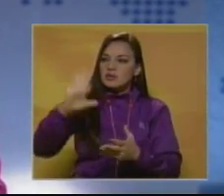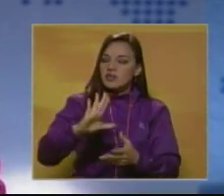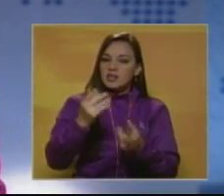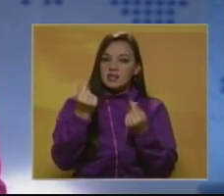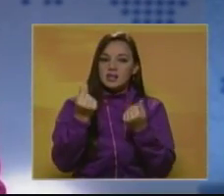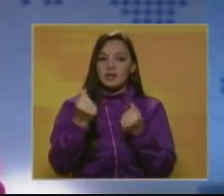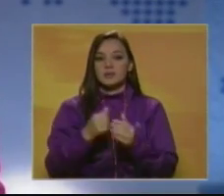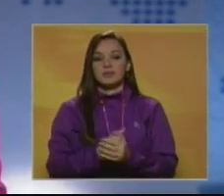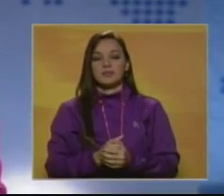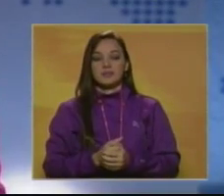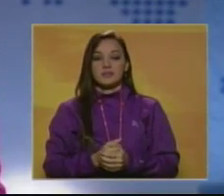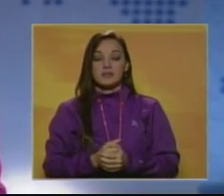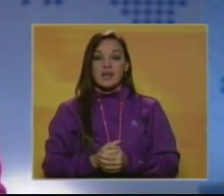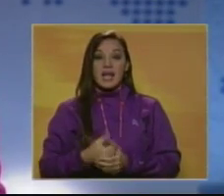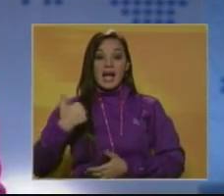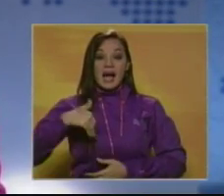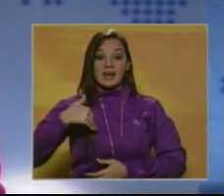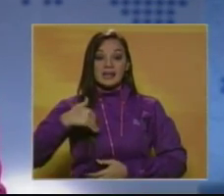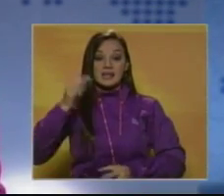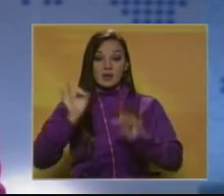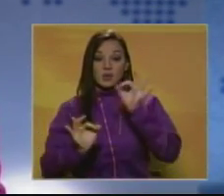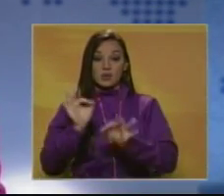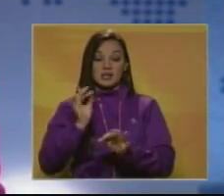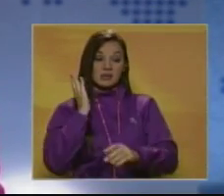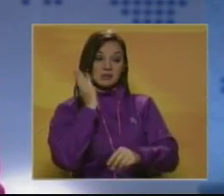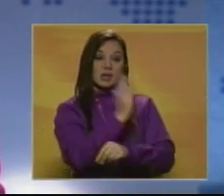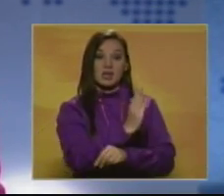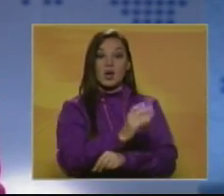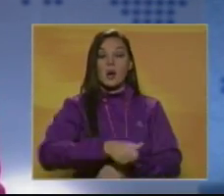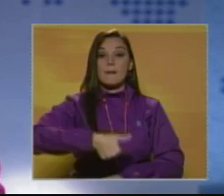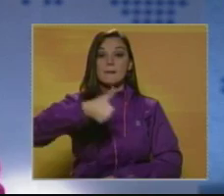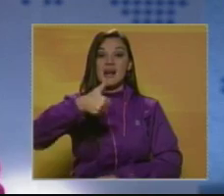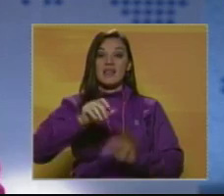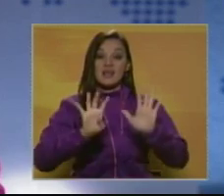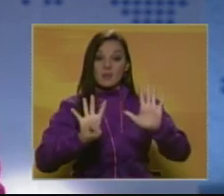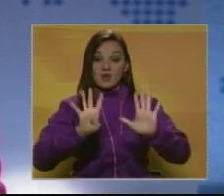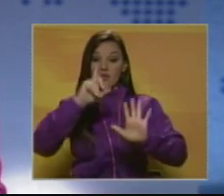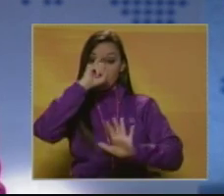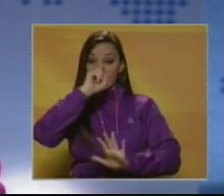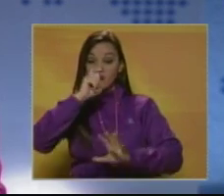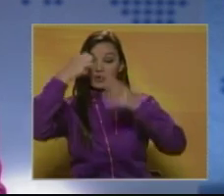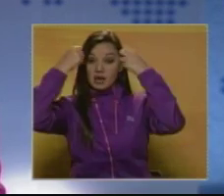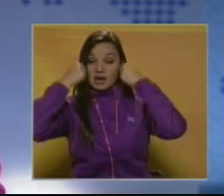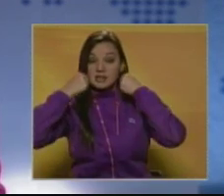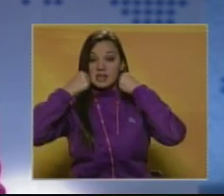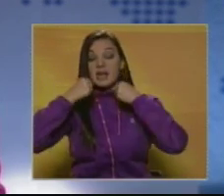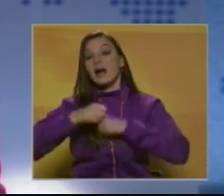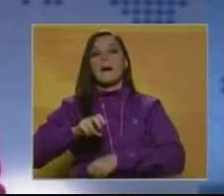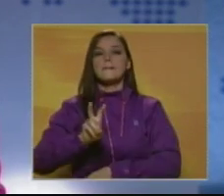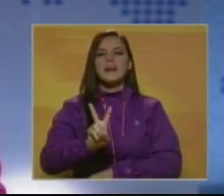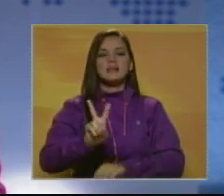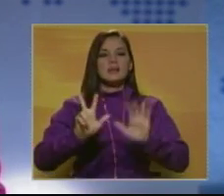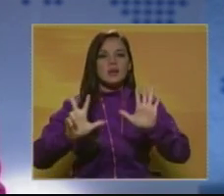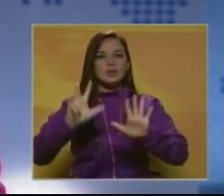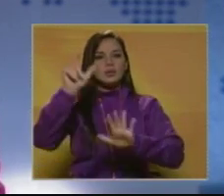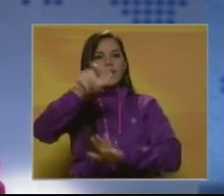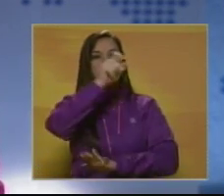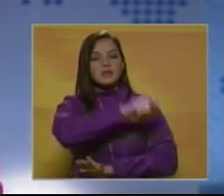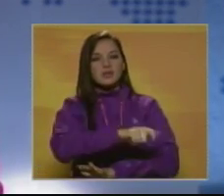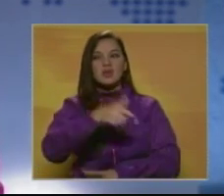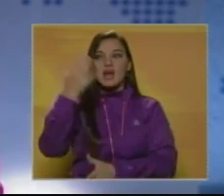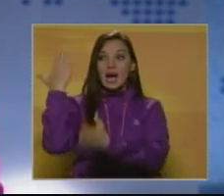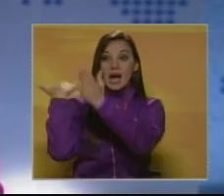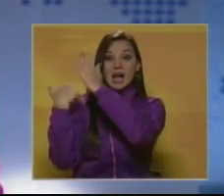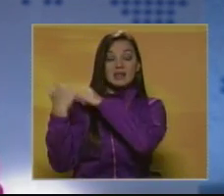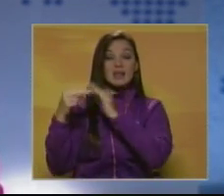La justicia argentina condenó a más de 9 años de cárcel a 28 personas acusadas del accidente registrado en 2012